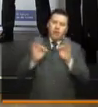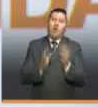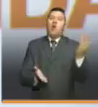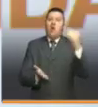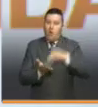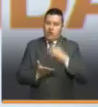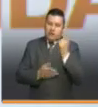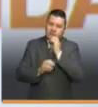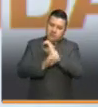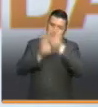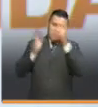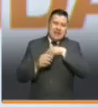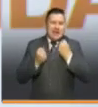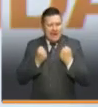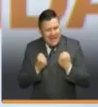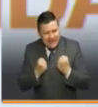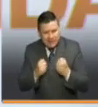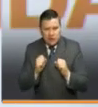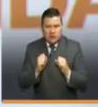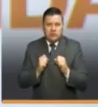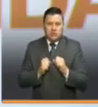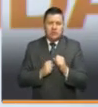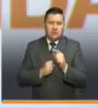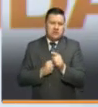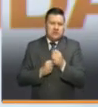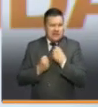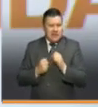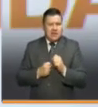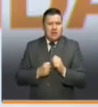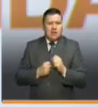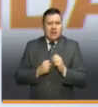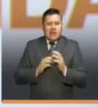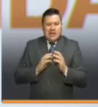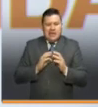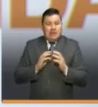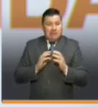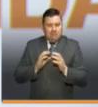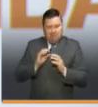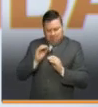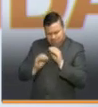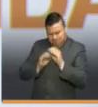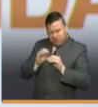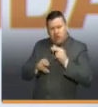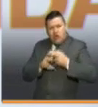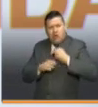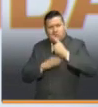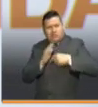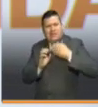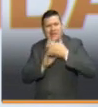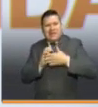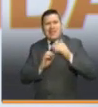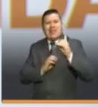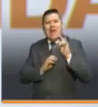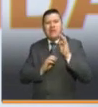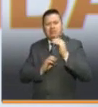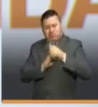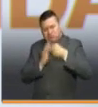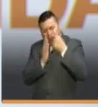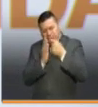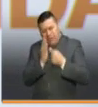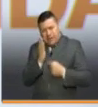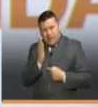recalcar que el esfuerzo de de armar este registro social que incluye